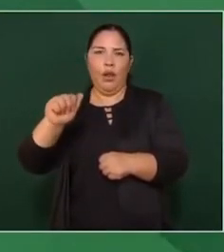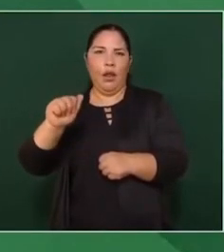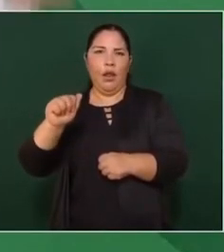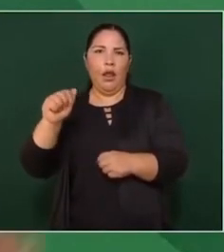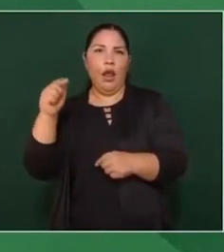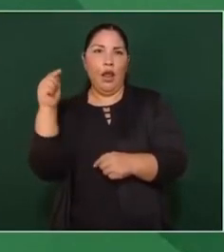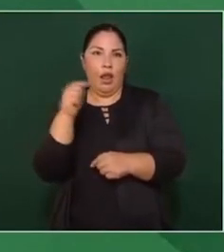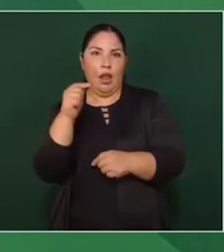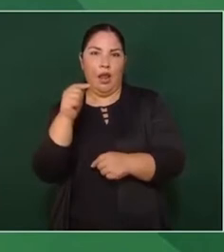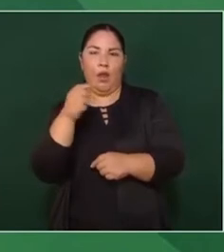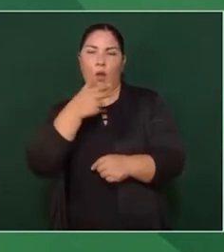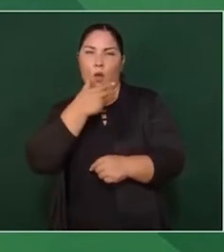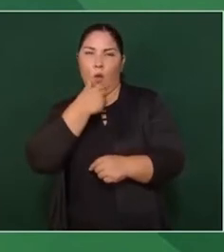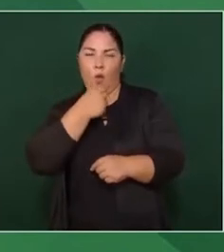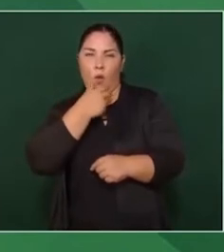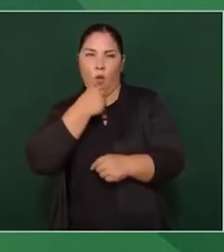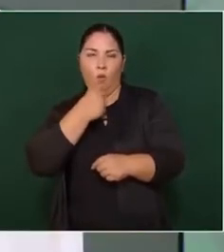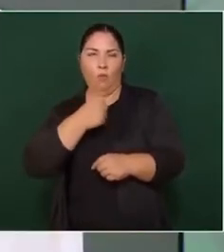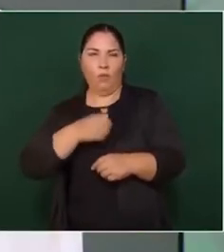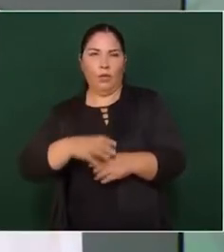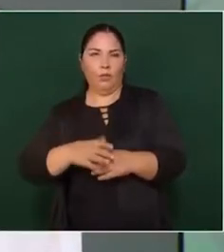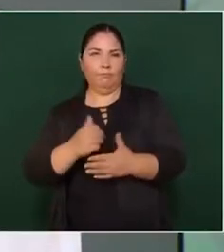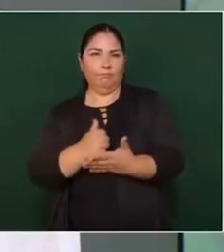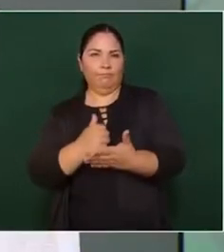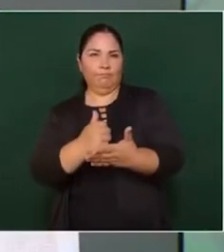Ese era su brazo derecho.